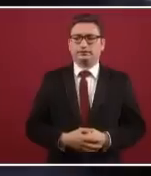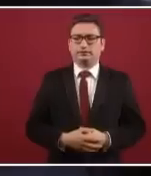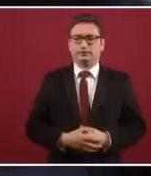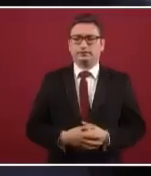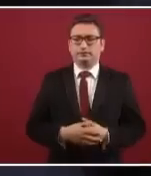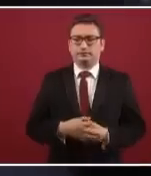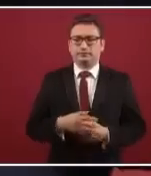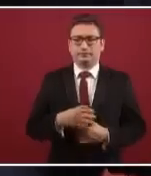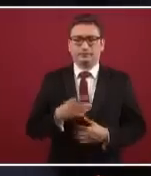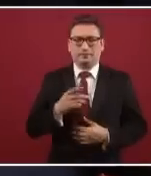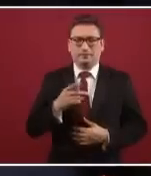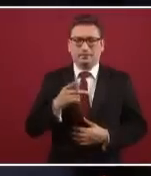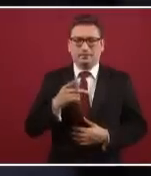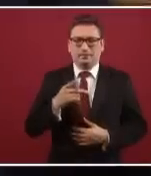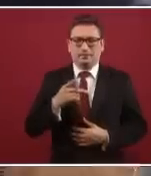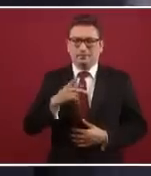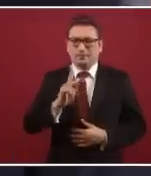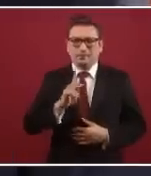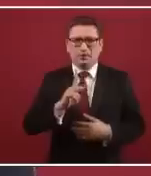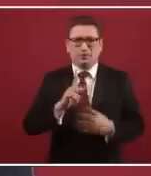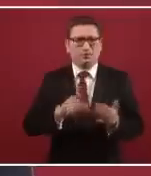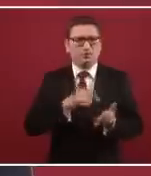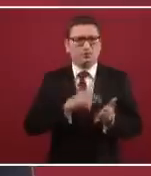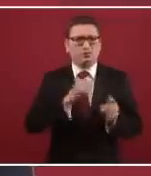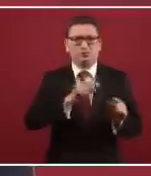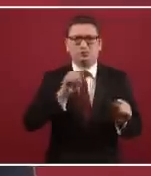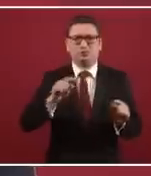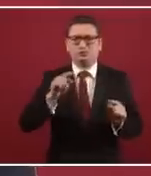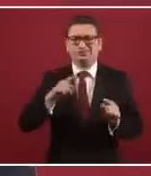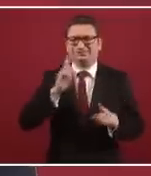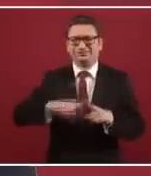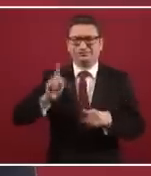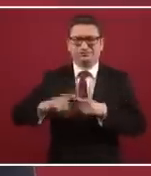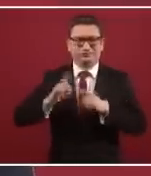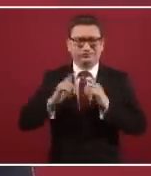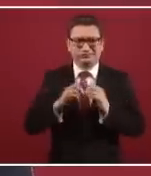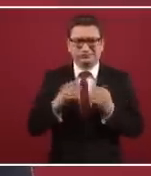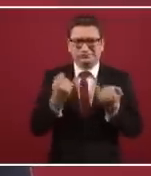pero en muchísimos casos